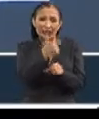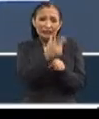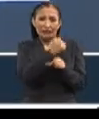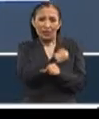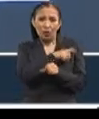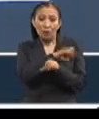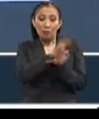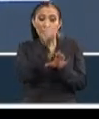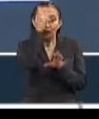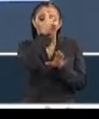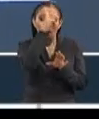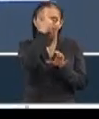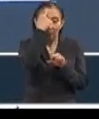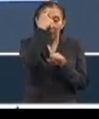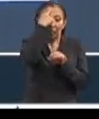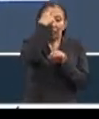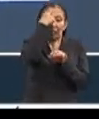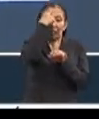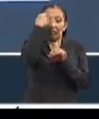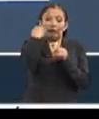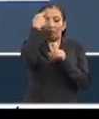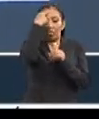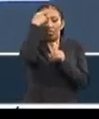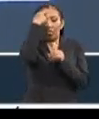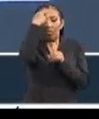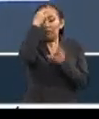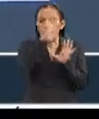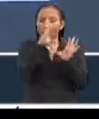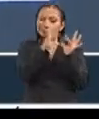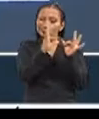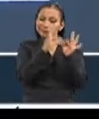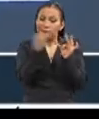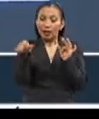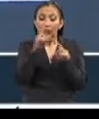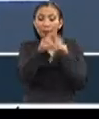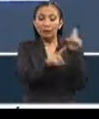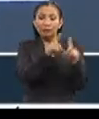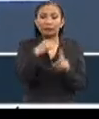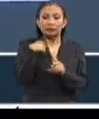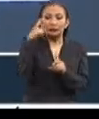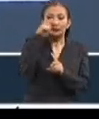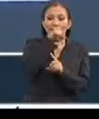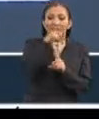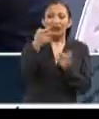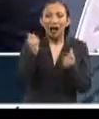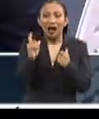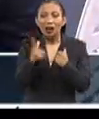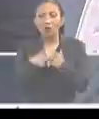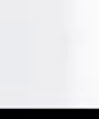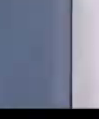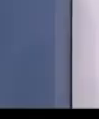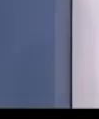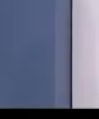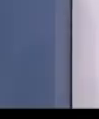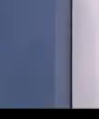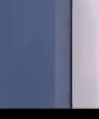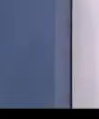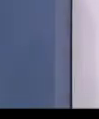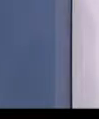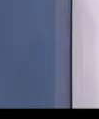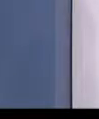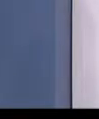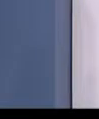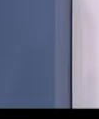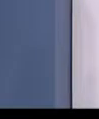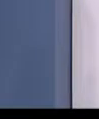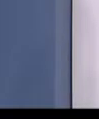más psicológico que físico en los deportistas y que esto tiene que ver con que al deportista le cuesta mucho trabajo cierto tipo de enfrentamientos. Un